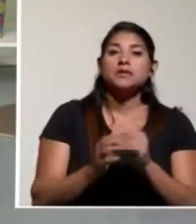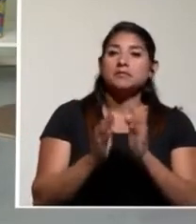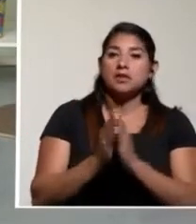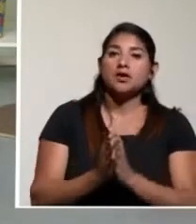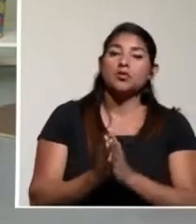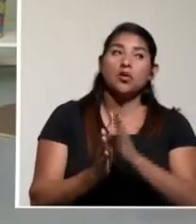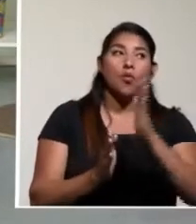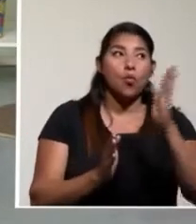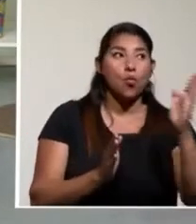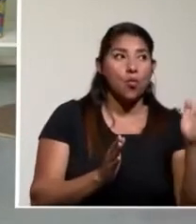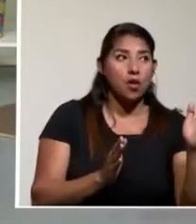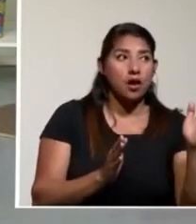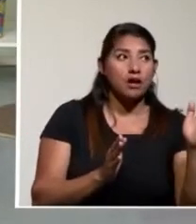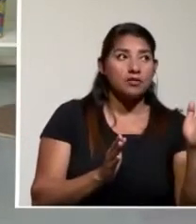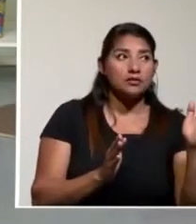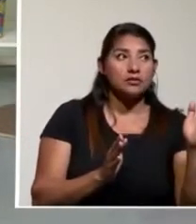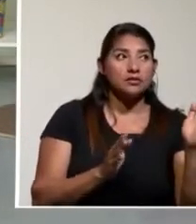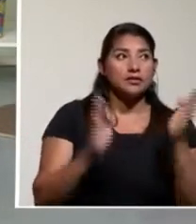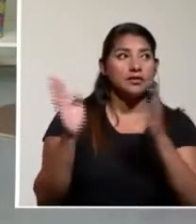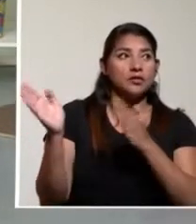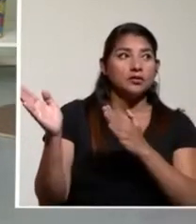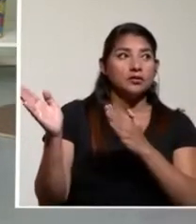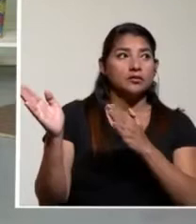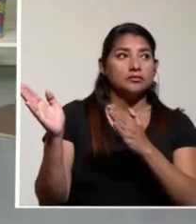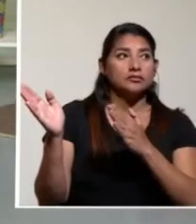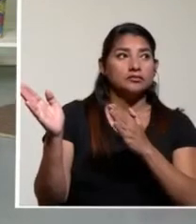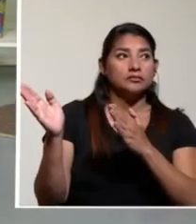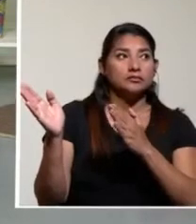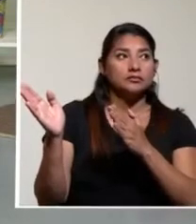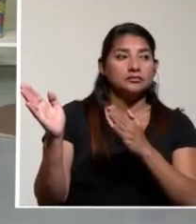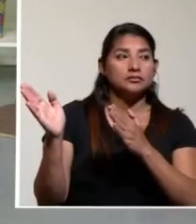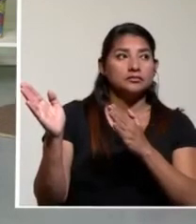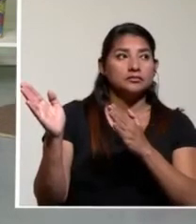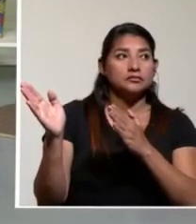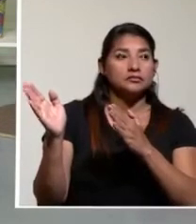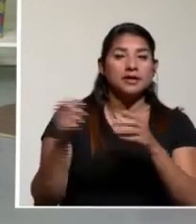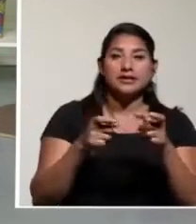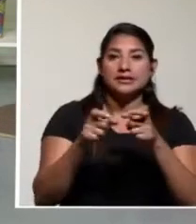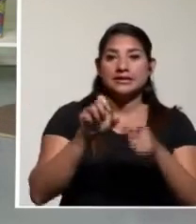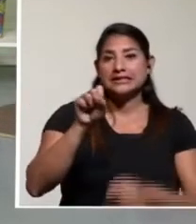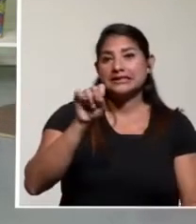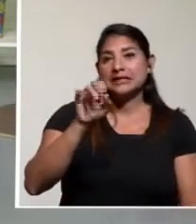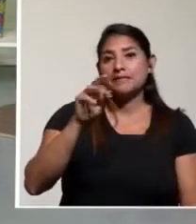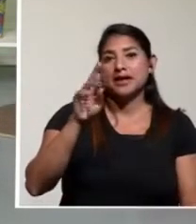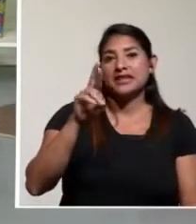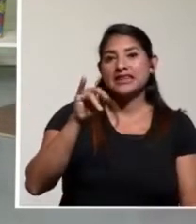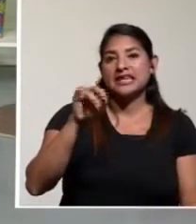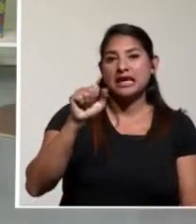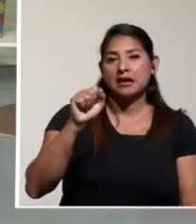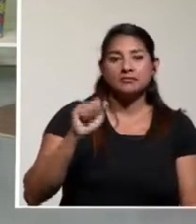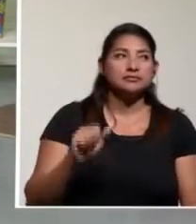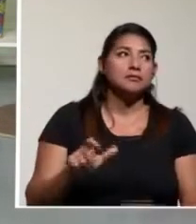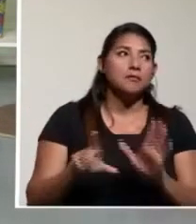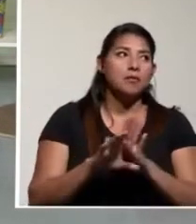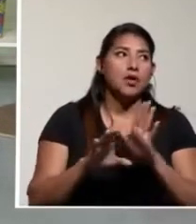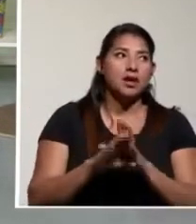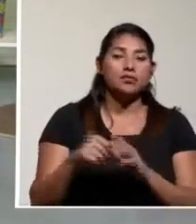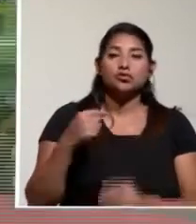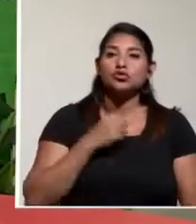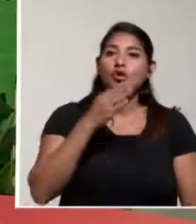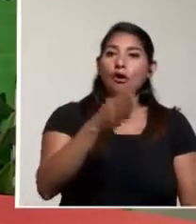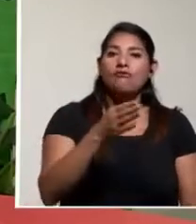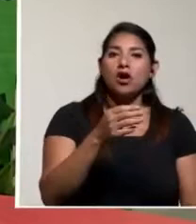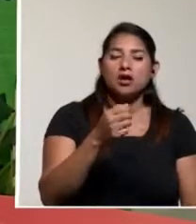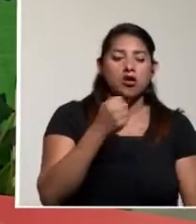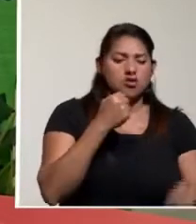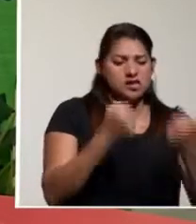lado y del otro lado para trabajar de forma simétrica. ¿Qué pasa, digamos, que si yo voy al gimnasio y